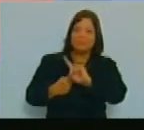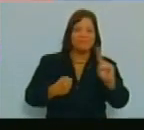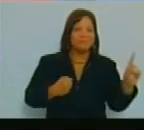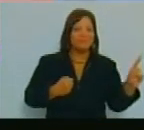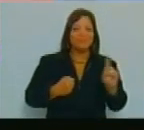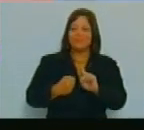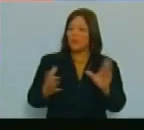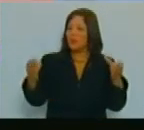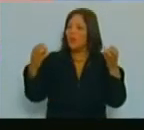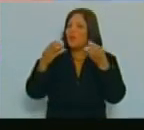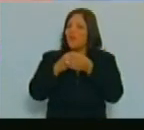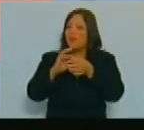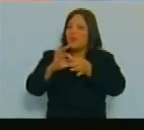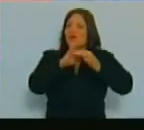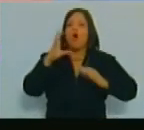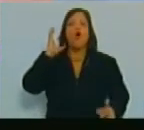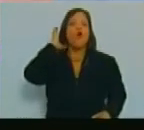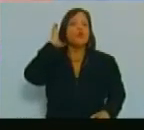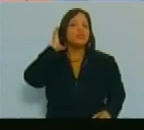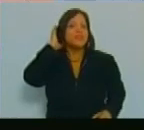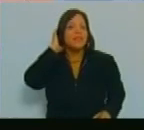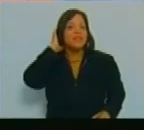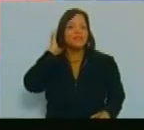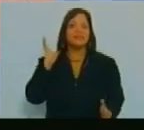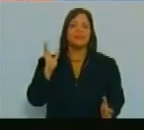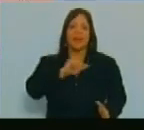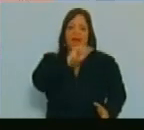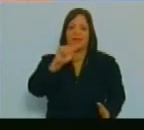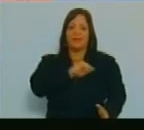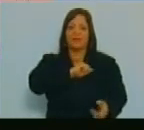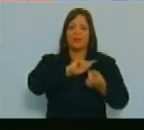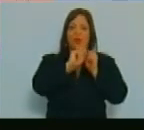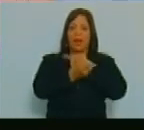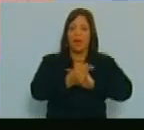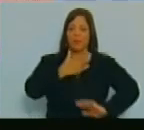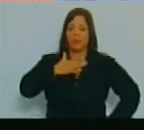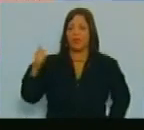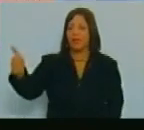en una cuestión de conciencia de cambio de actitud